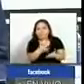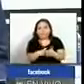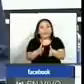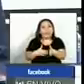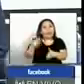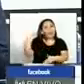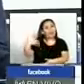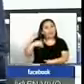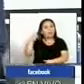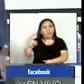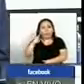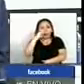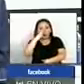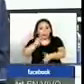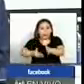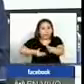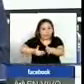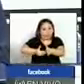partir del mes de junio.